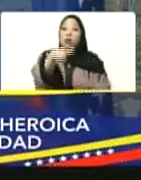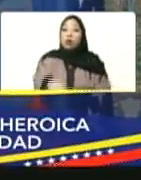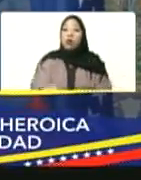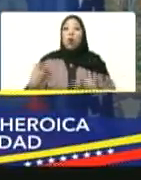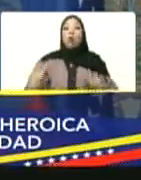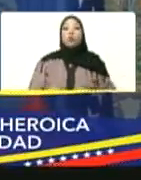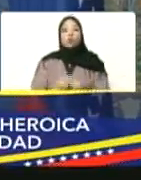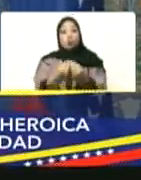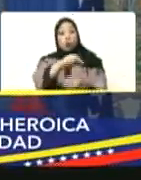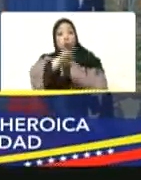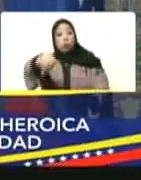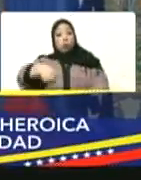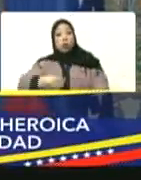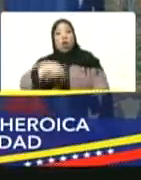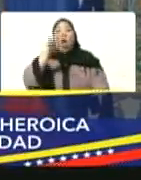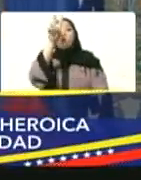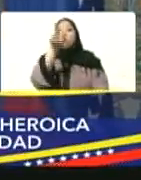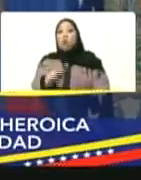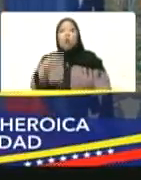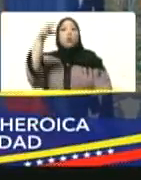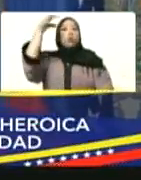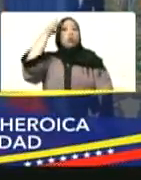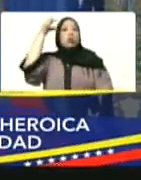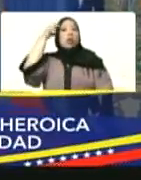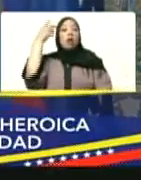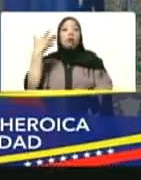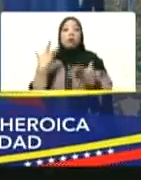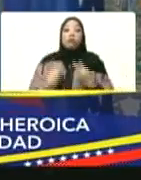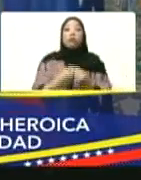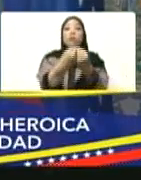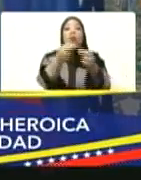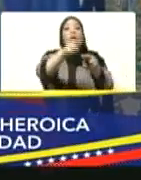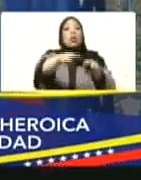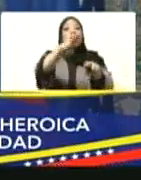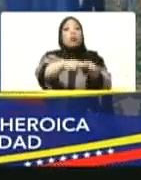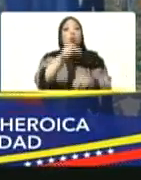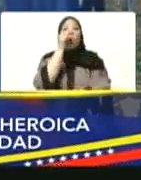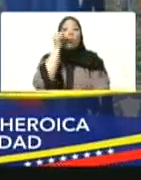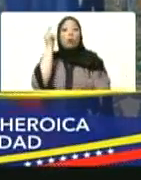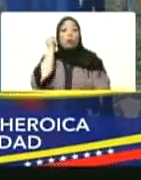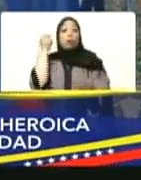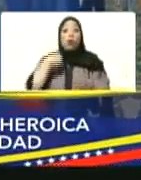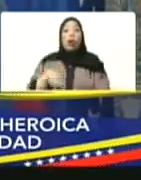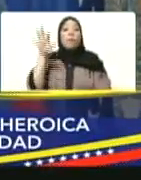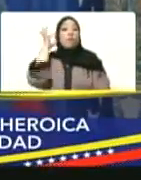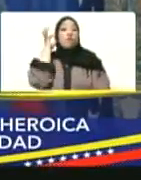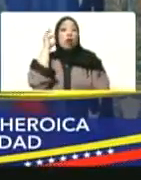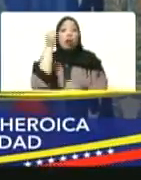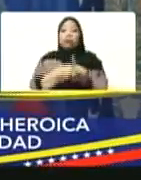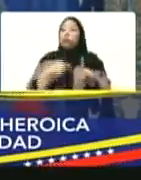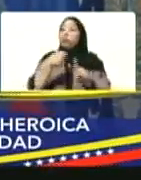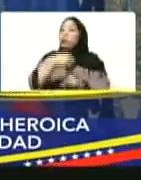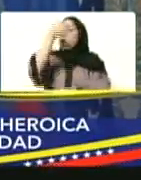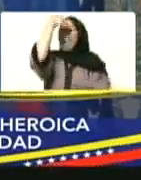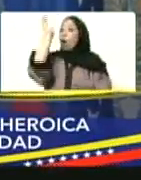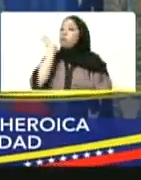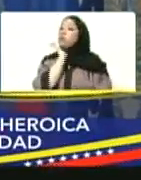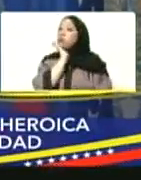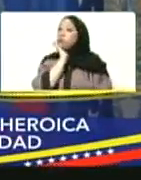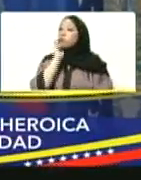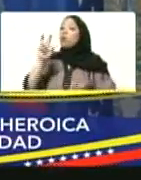commis tous les jours contre les enfants, les femmes et les hommes en Palestine. Sobre el